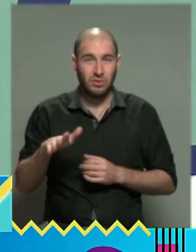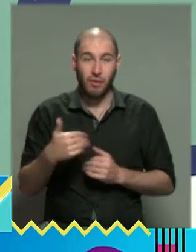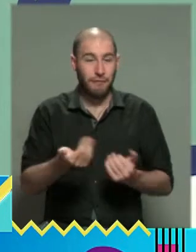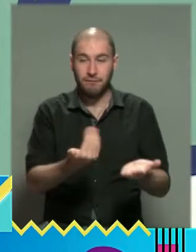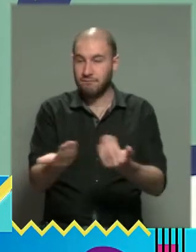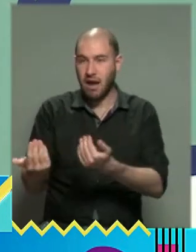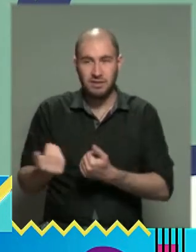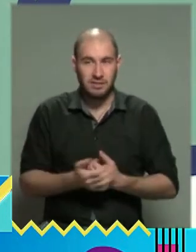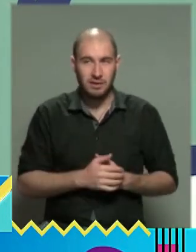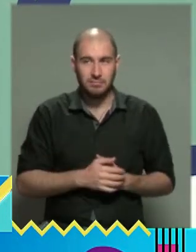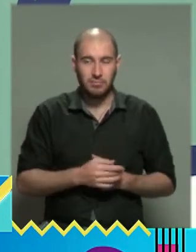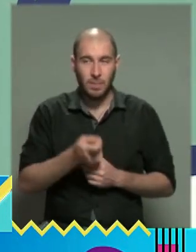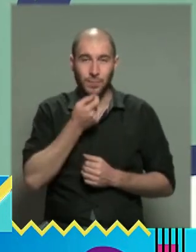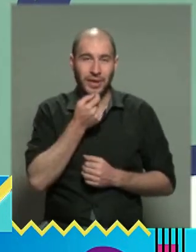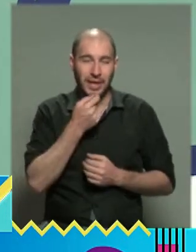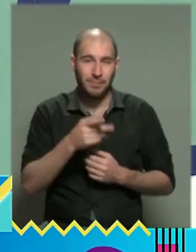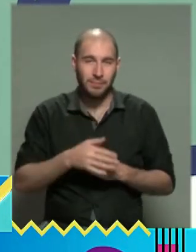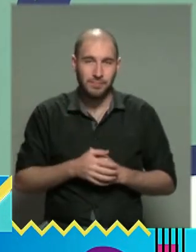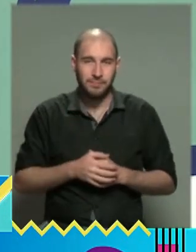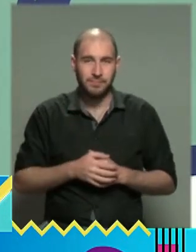abasto, si ven las últimas